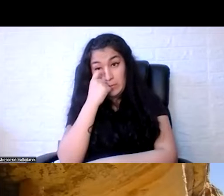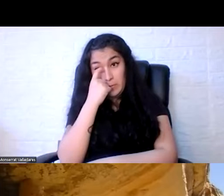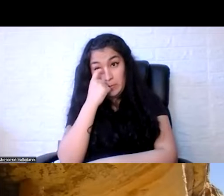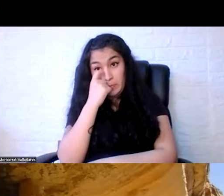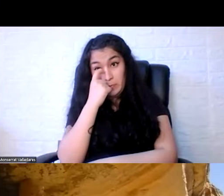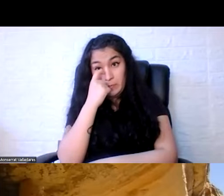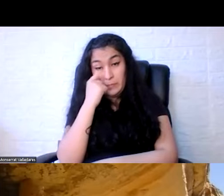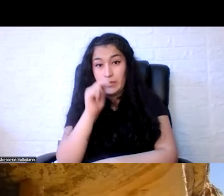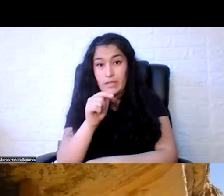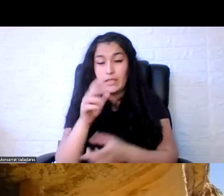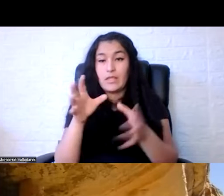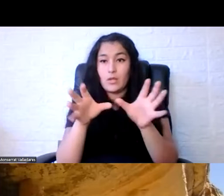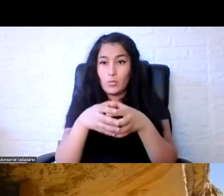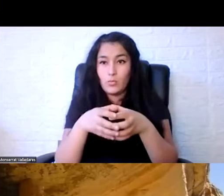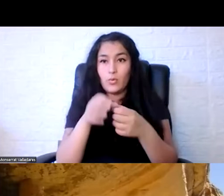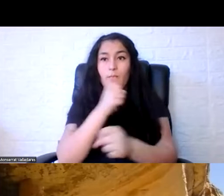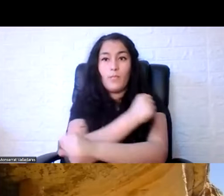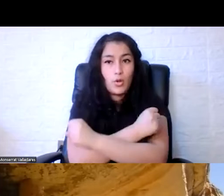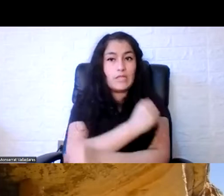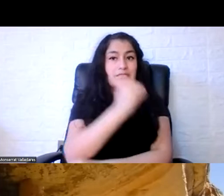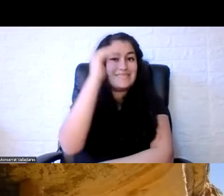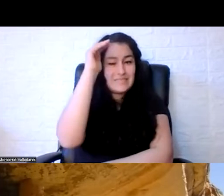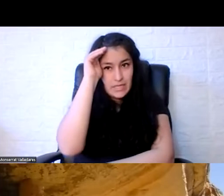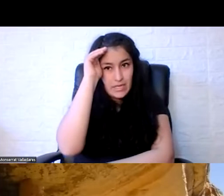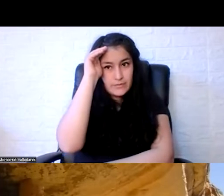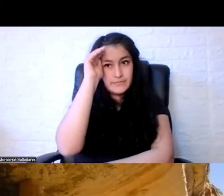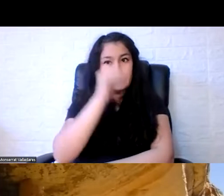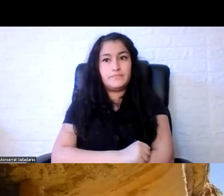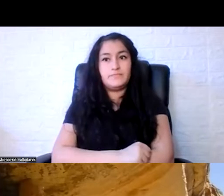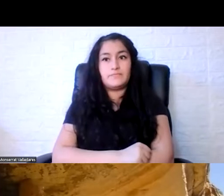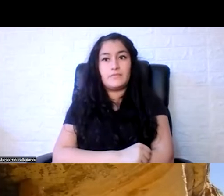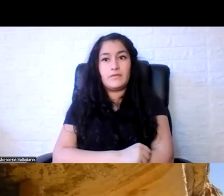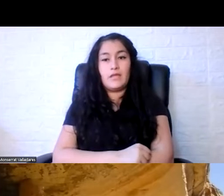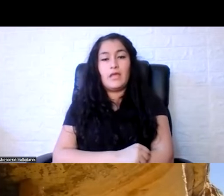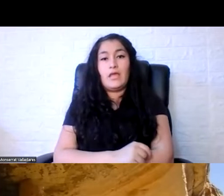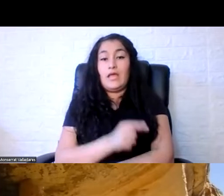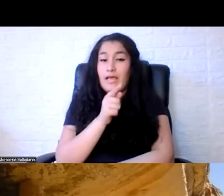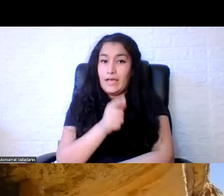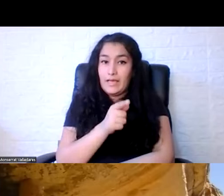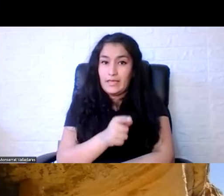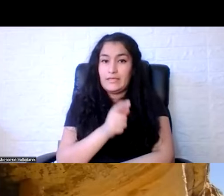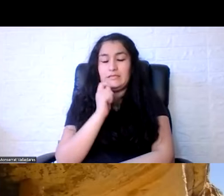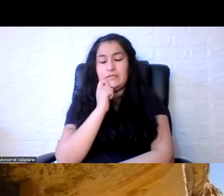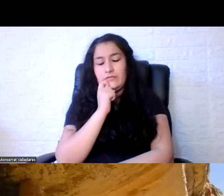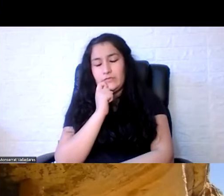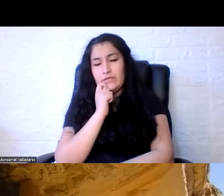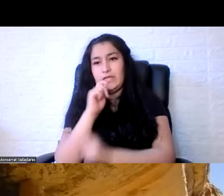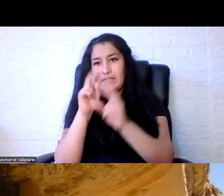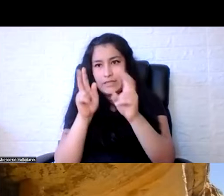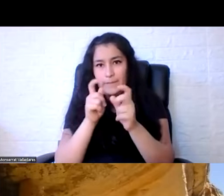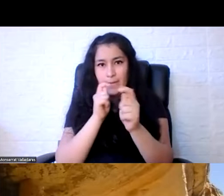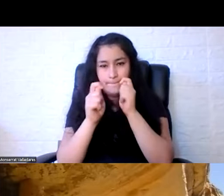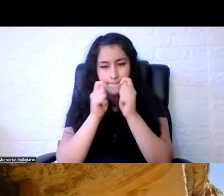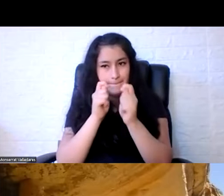de policías, fuera de unas cuantas factorcitos, realmente la percepción de riesgo, la percepción de